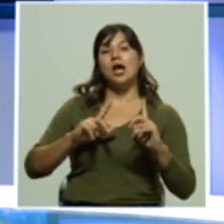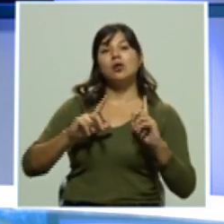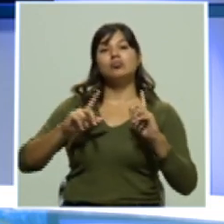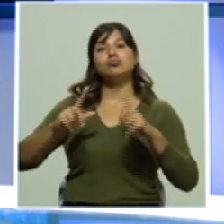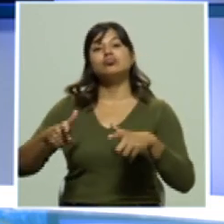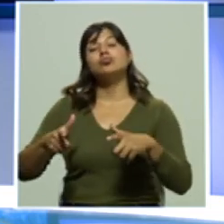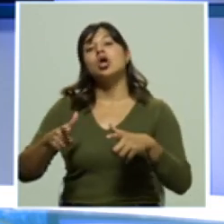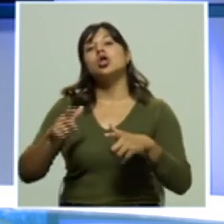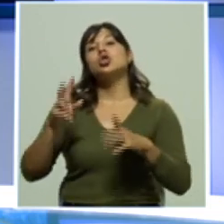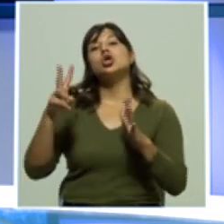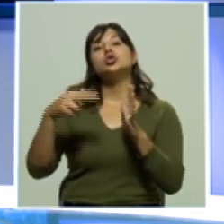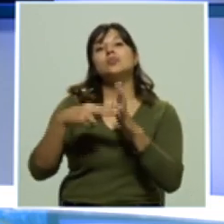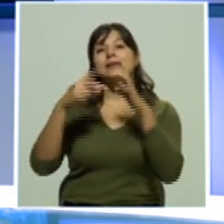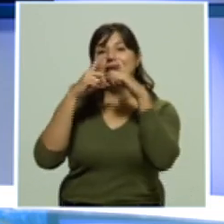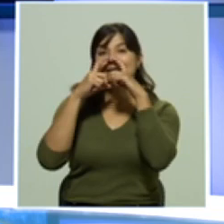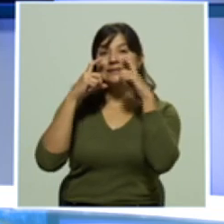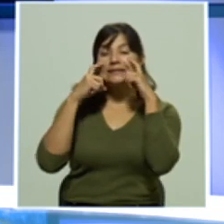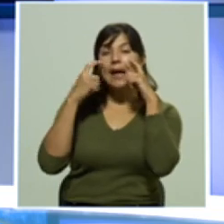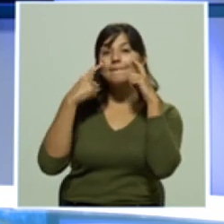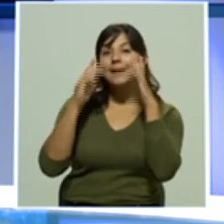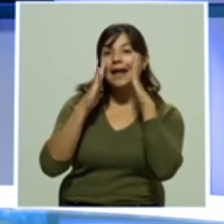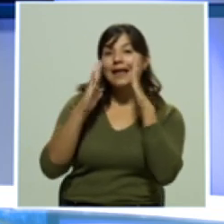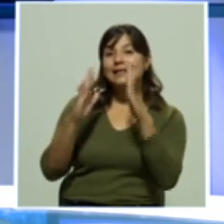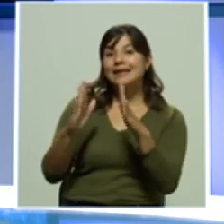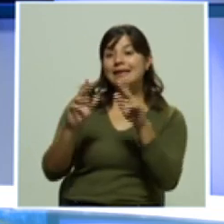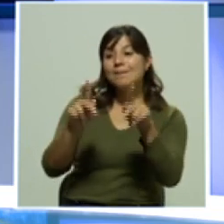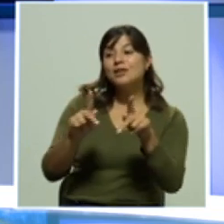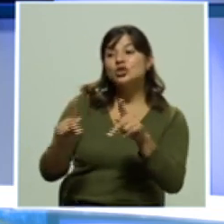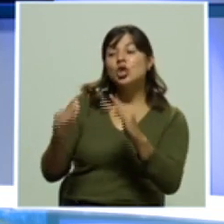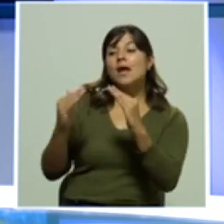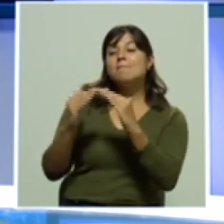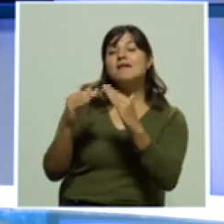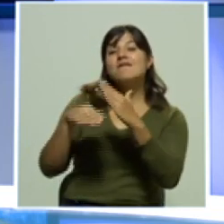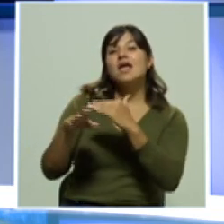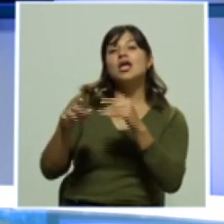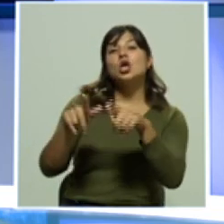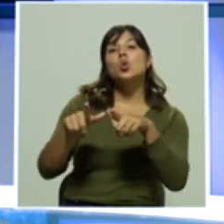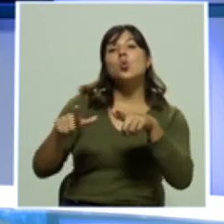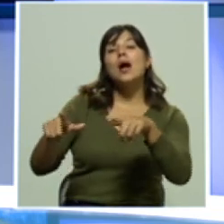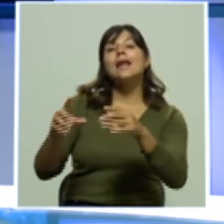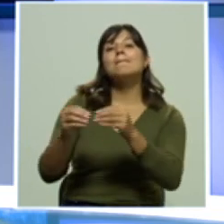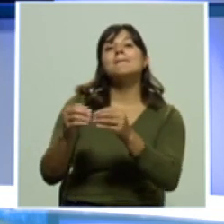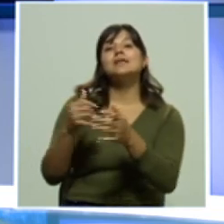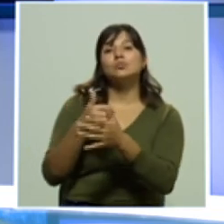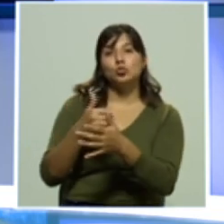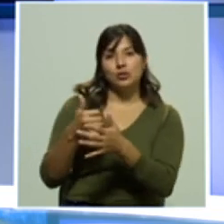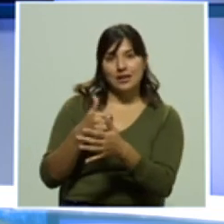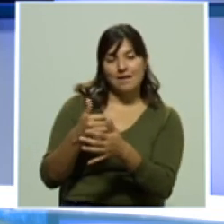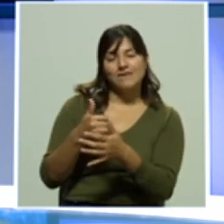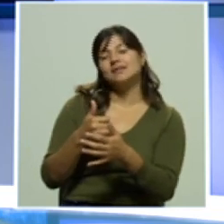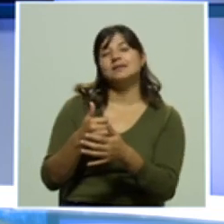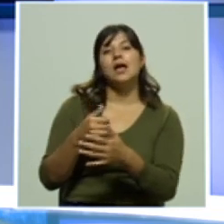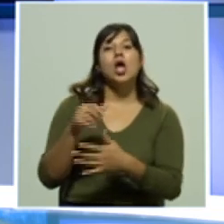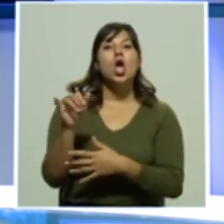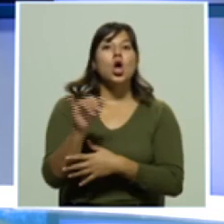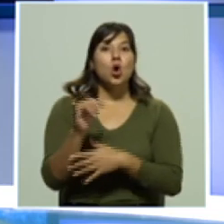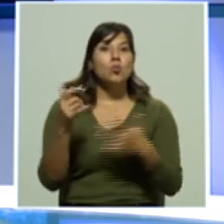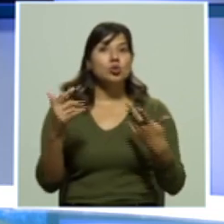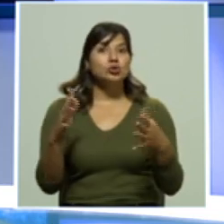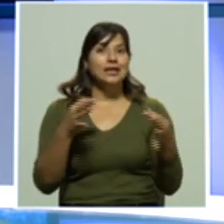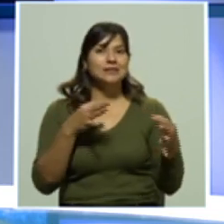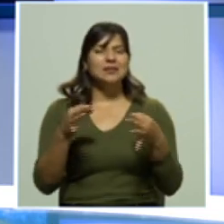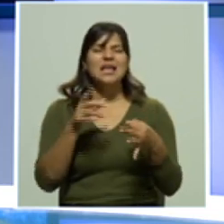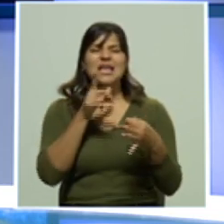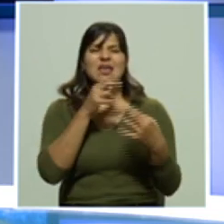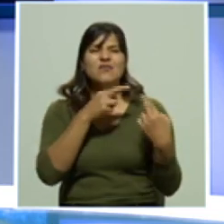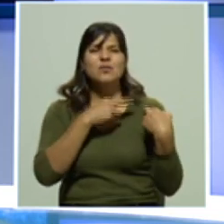la atención de población en zonas vulnerables a la COVID-19. Como les decíamos, la distribución va a estar a